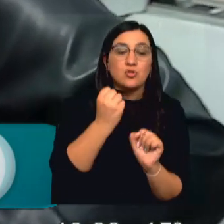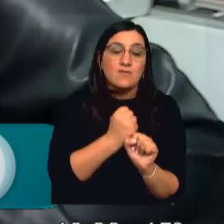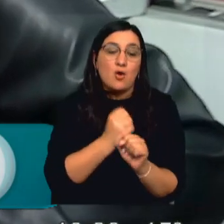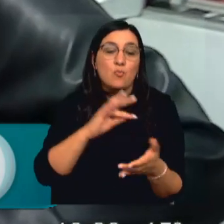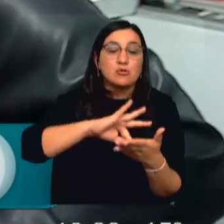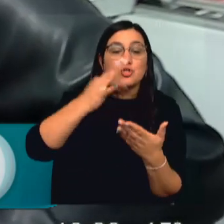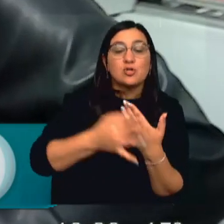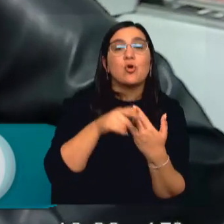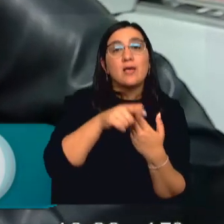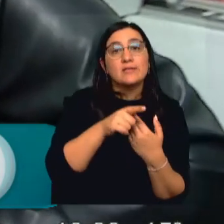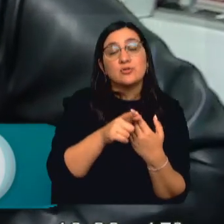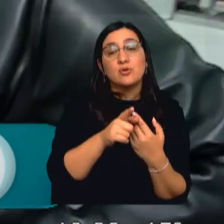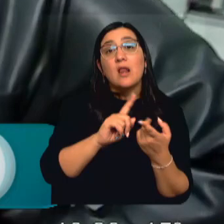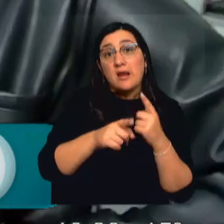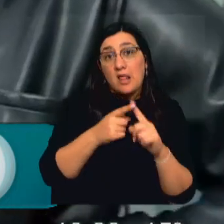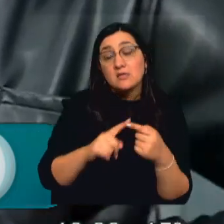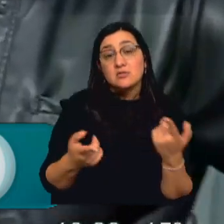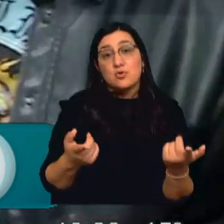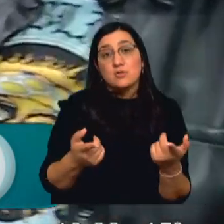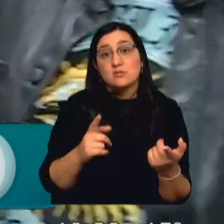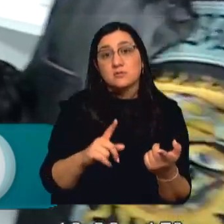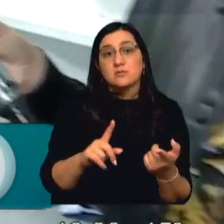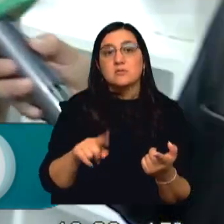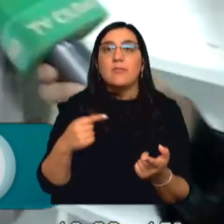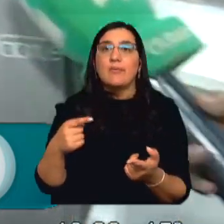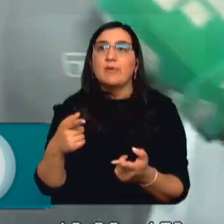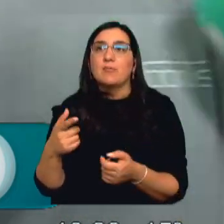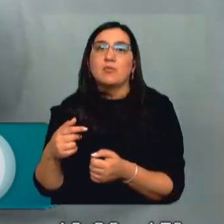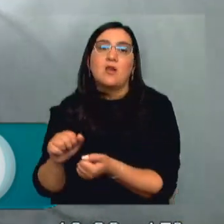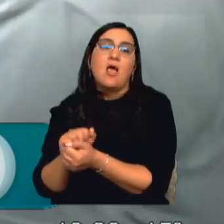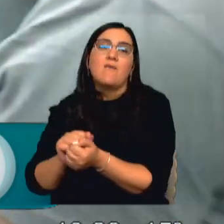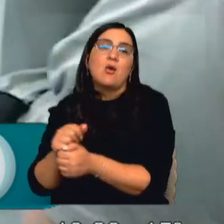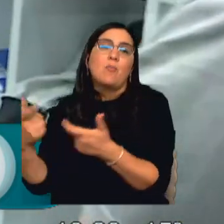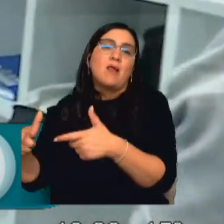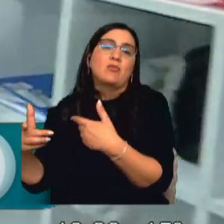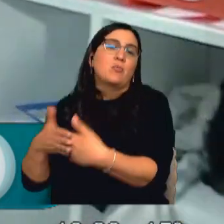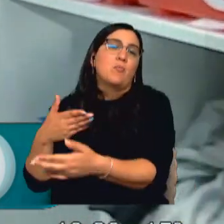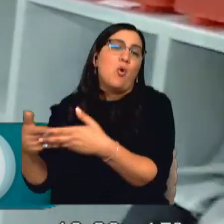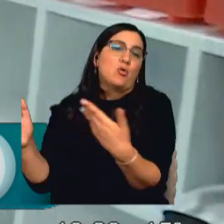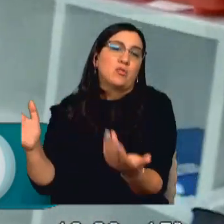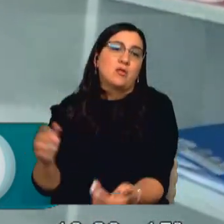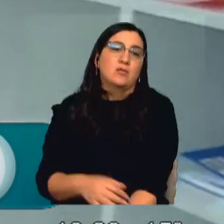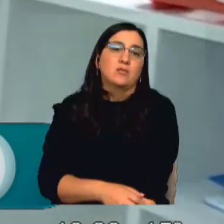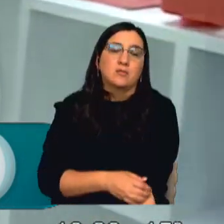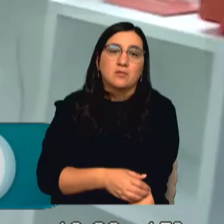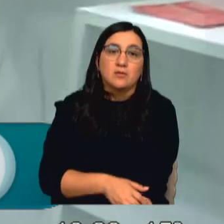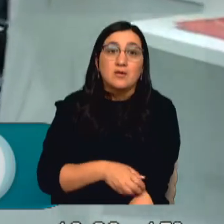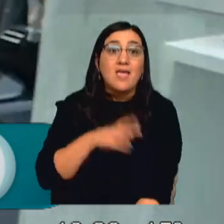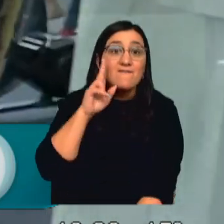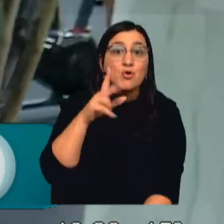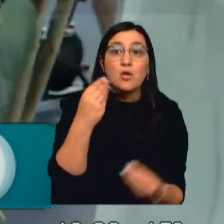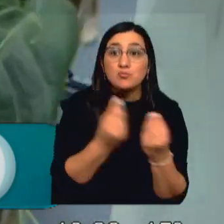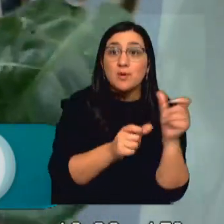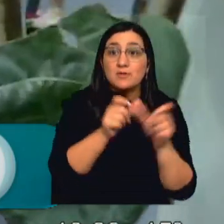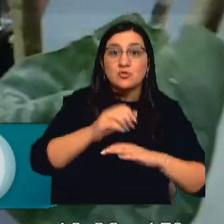los emprendimientos, las relaciones. Después si procrastinás el lavado de los platos, bueno, ya eso no pasa nada. No, mañana. Y acá veo que hay bastante